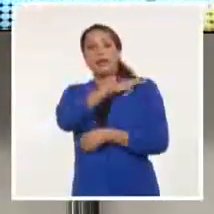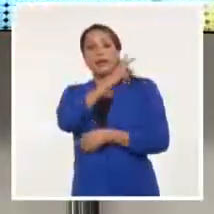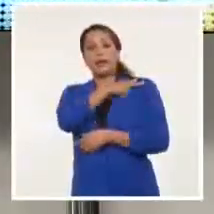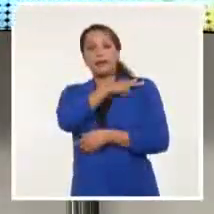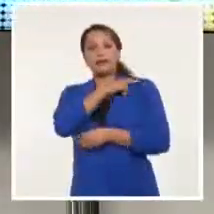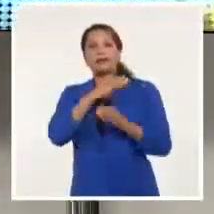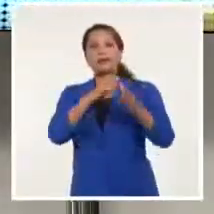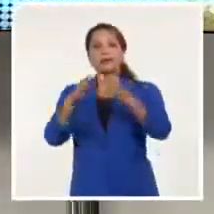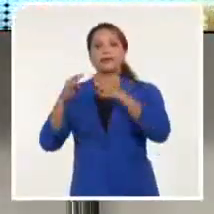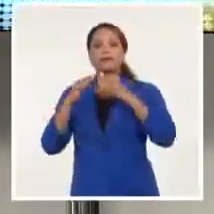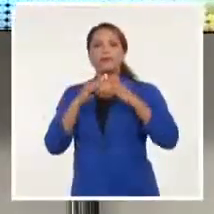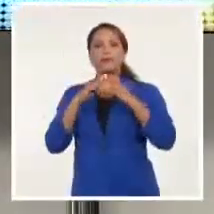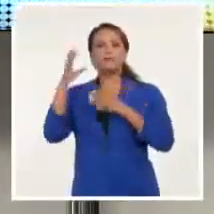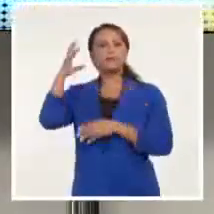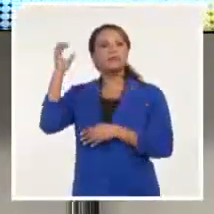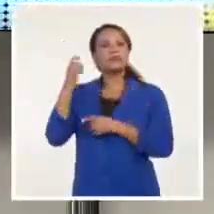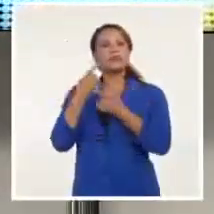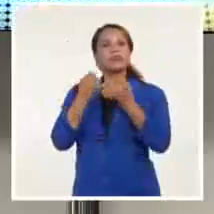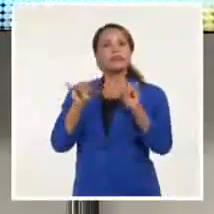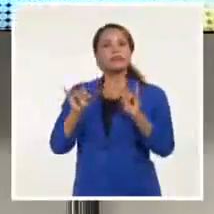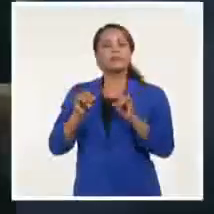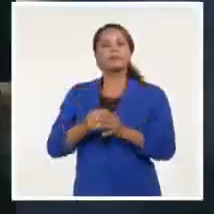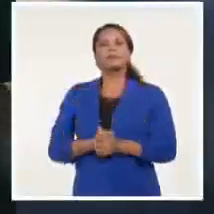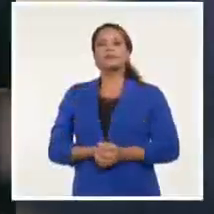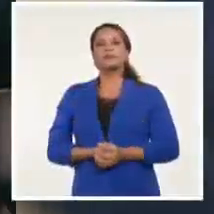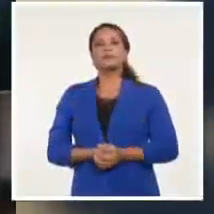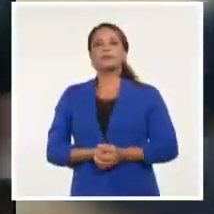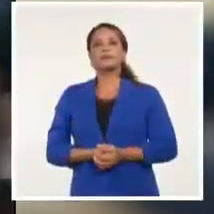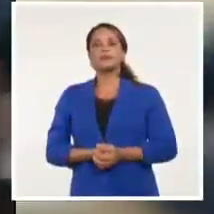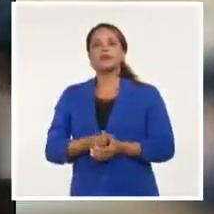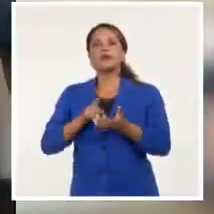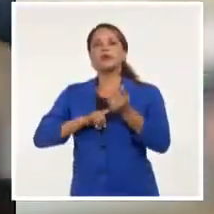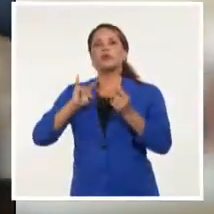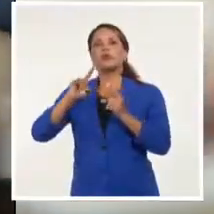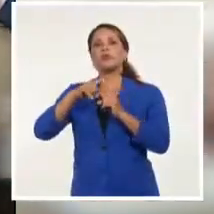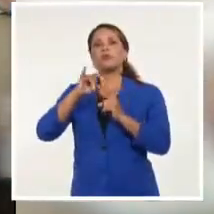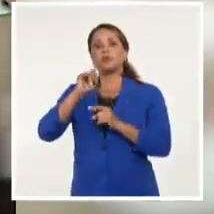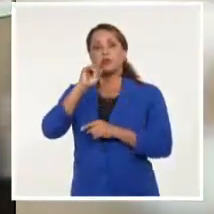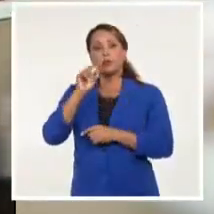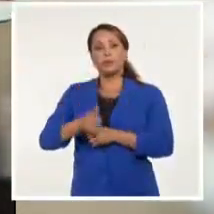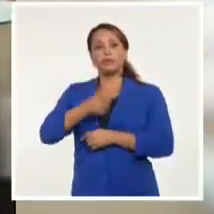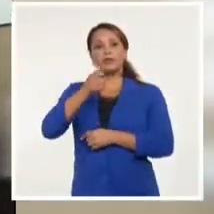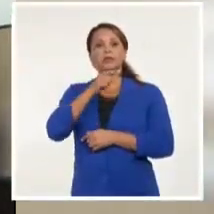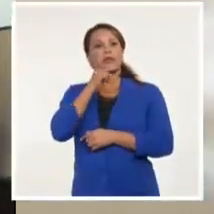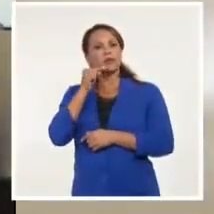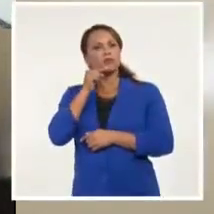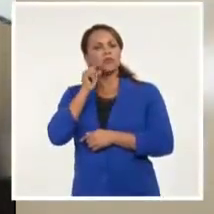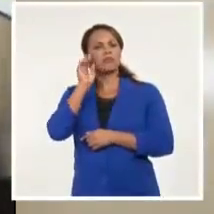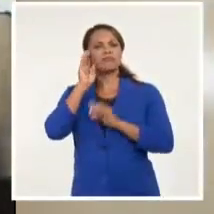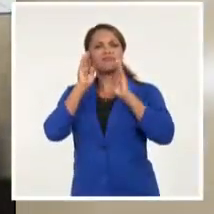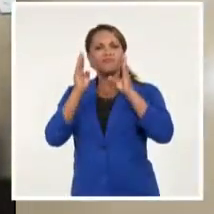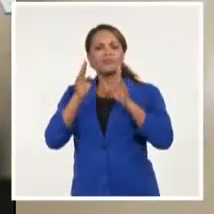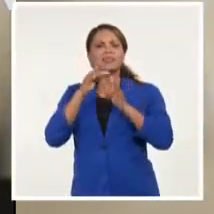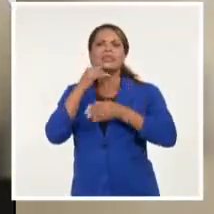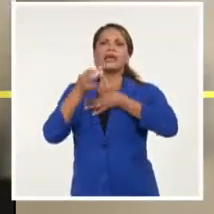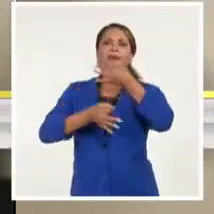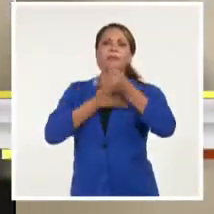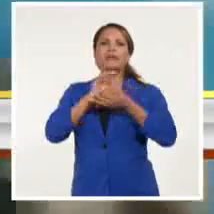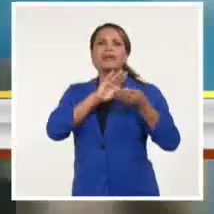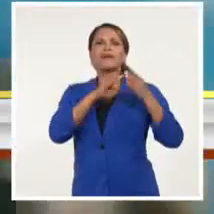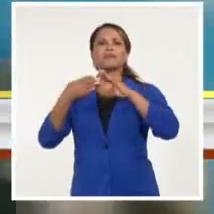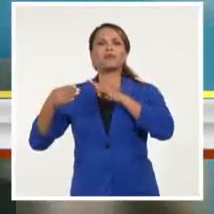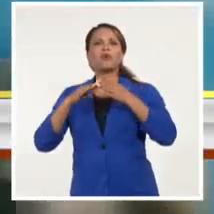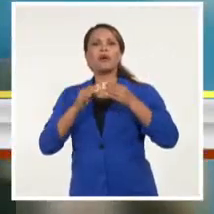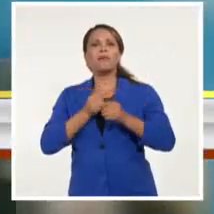de Estados Independientes, CEI por sus siglas. Putin centró su atención en el hecho de que se fomentan conflictos